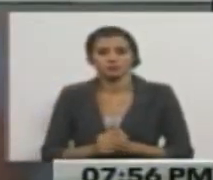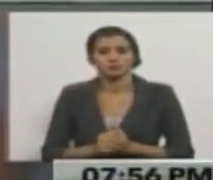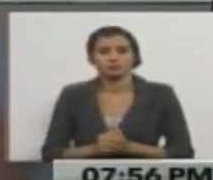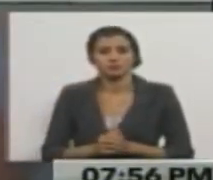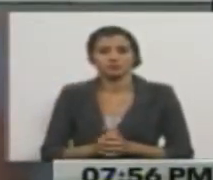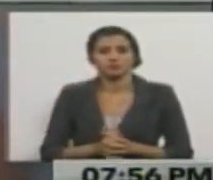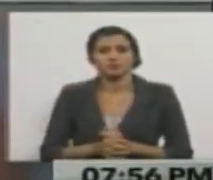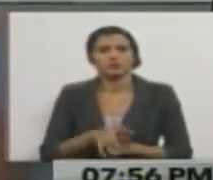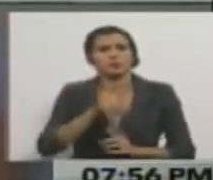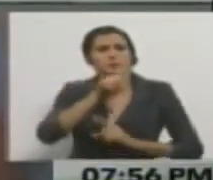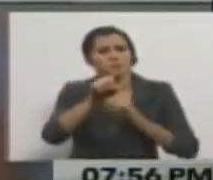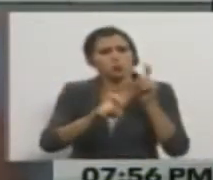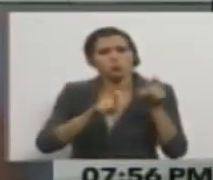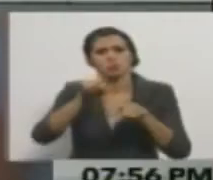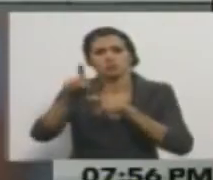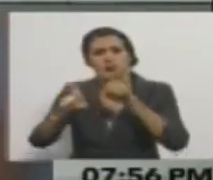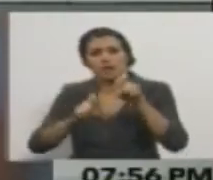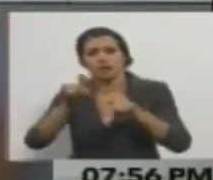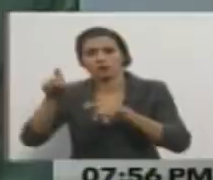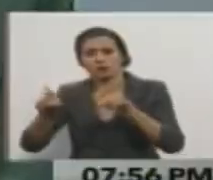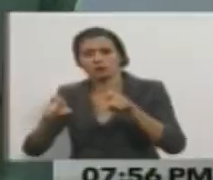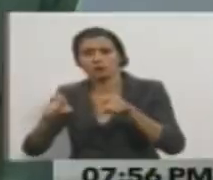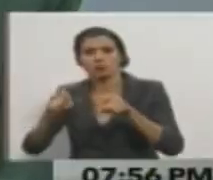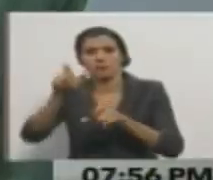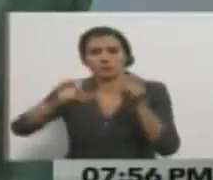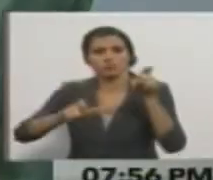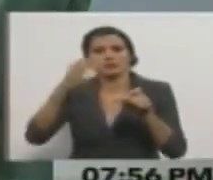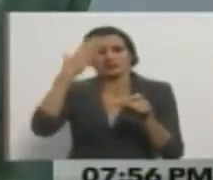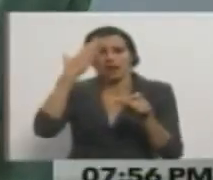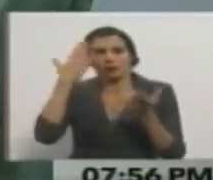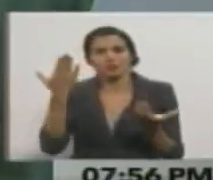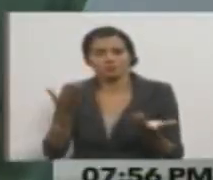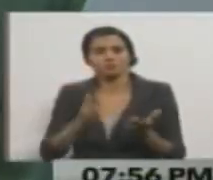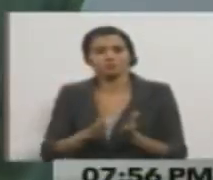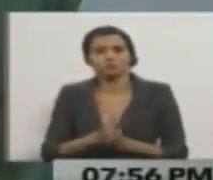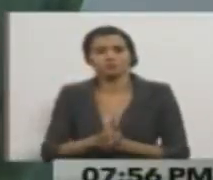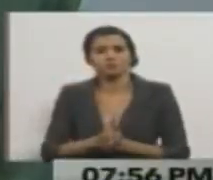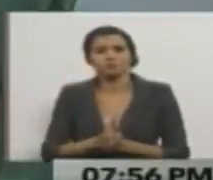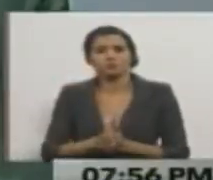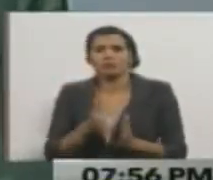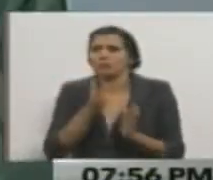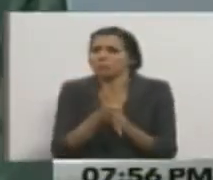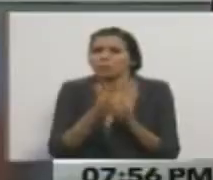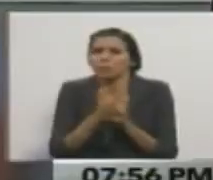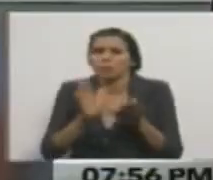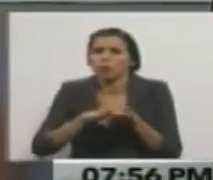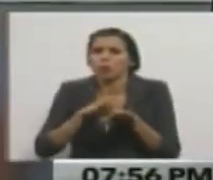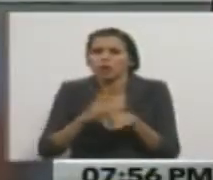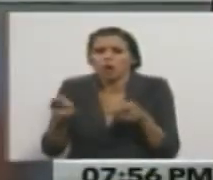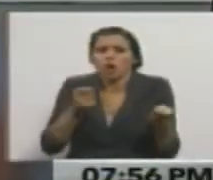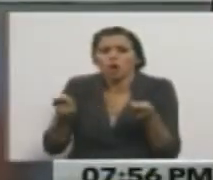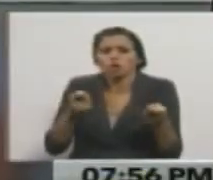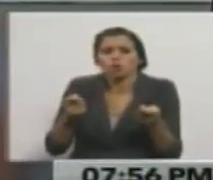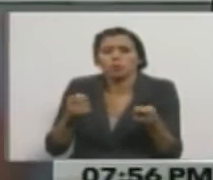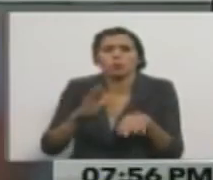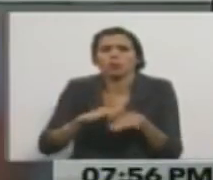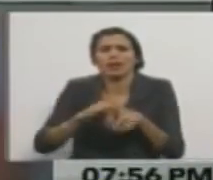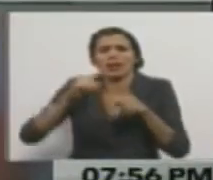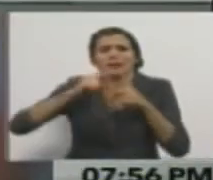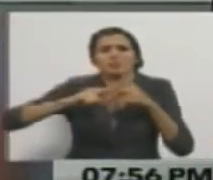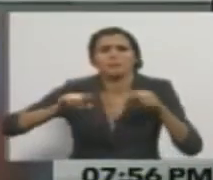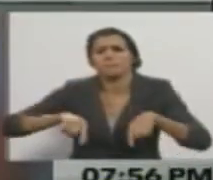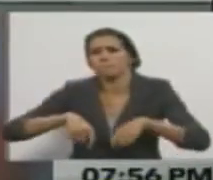a preguntarle a quien de eso sabe mucho cuáles fueron las causas del colapso de la electricidad en Puerto